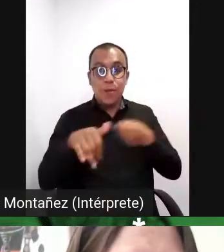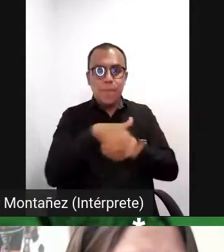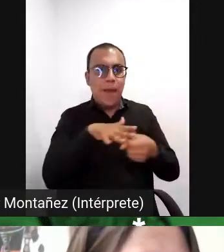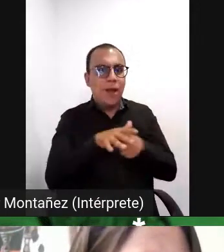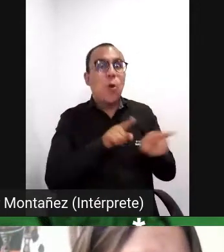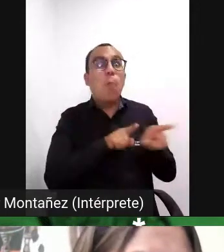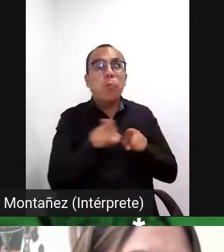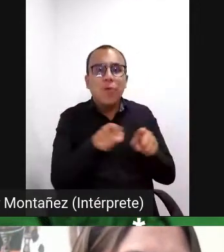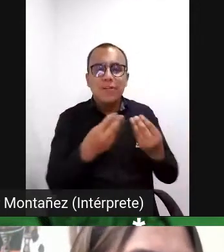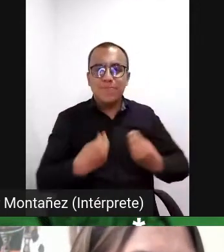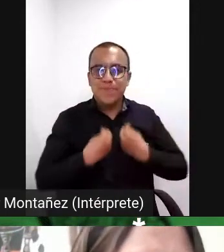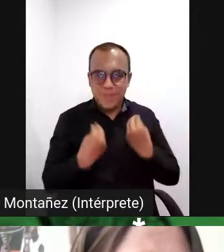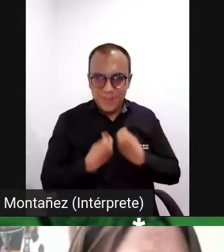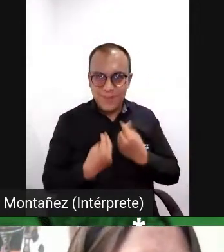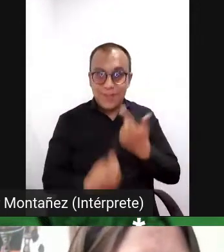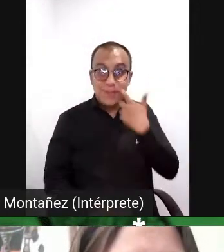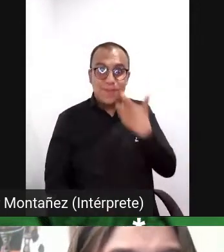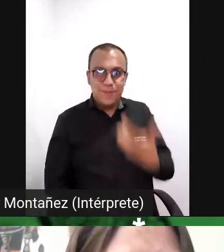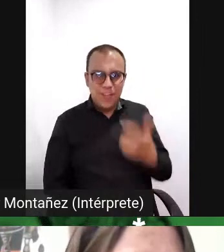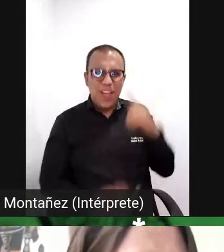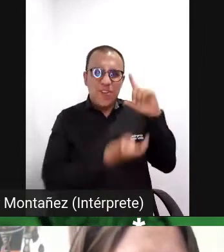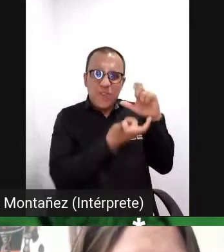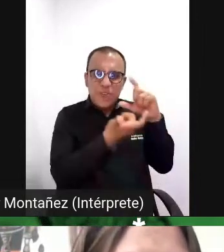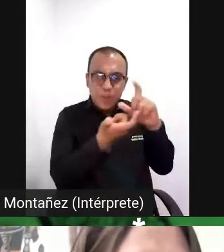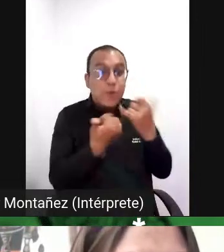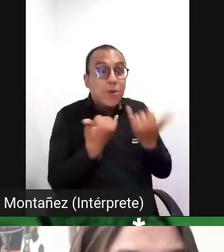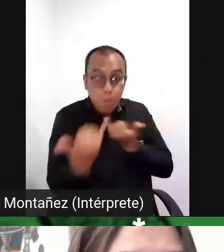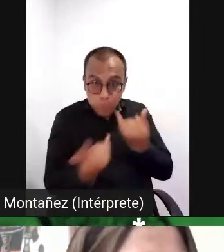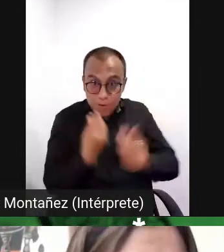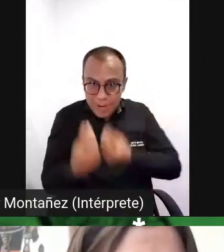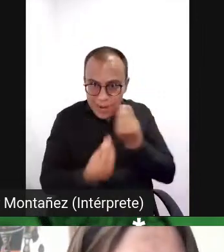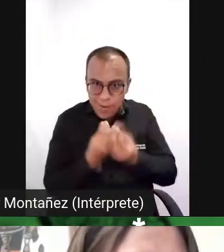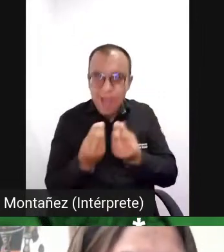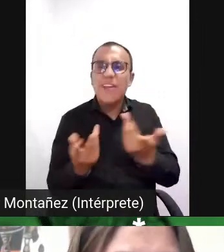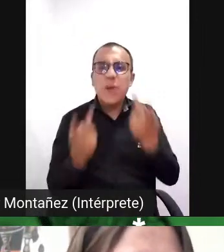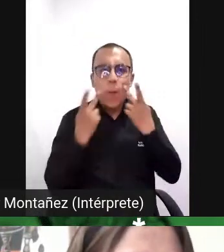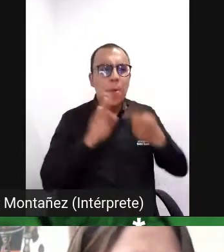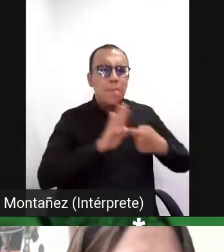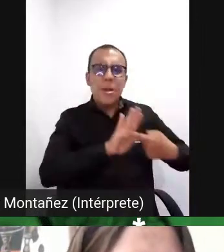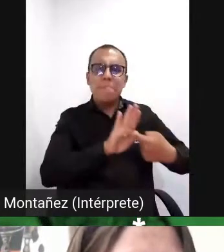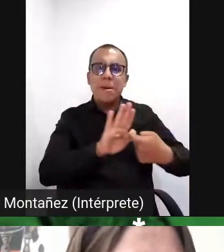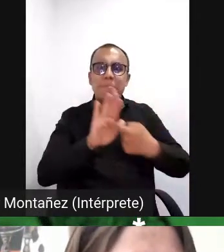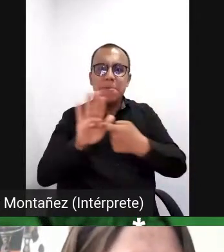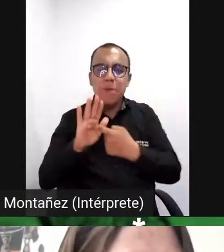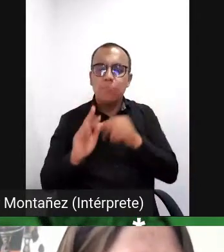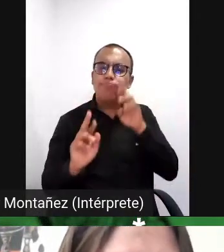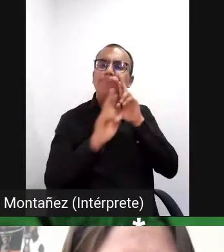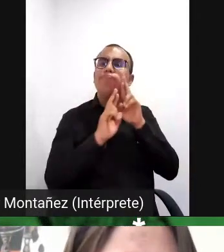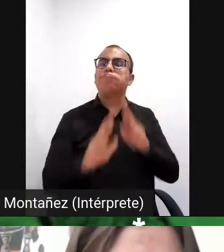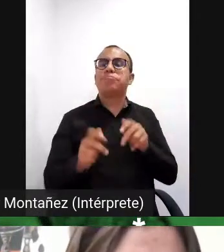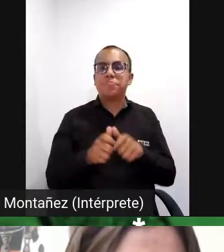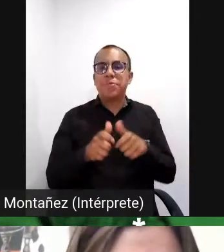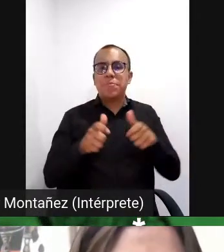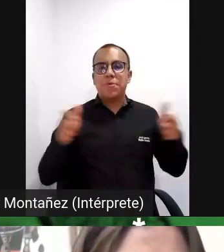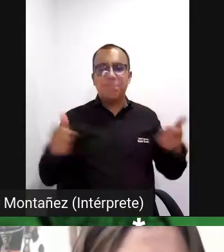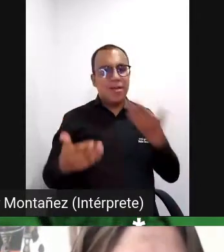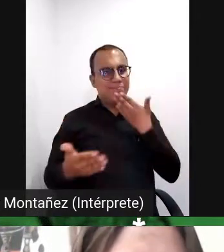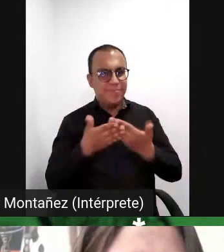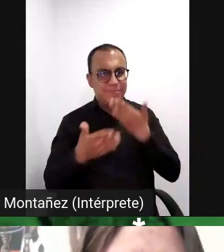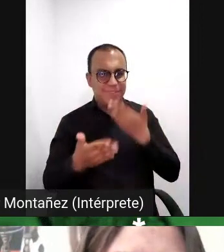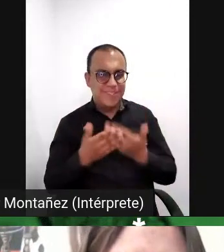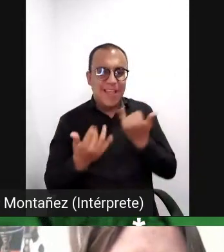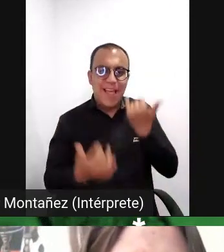frecuentemente. Sería bellísimo ver esto en fotos, que los retrates, que los visibilices para que los reconozcamos cada vez más. Gloria, muchísimas gracias